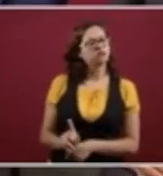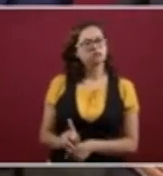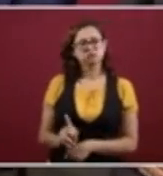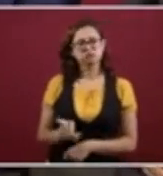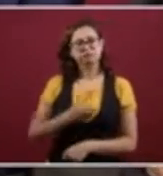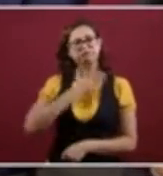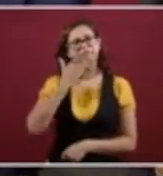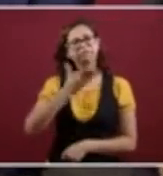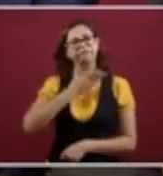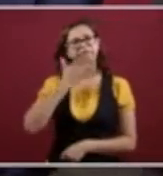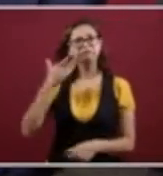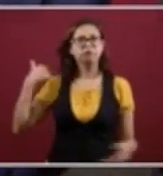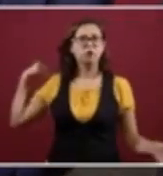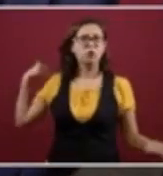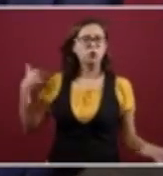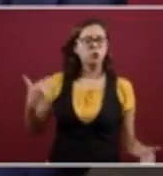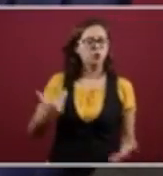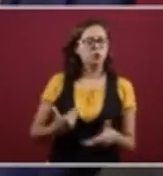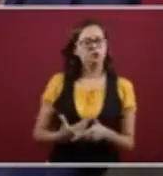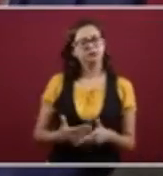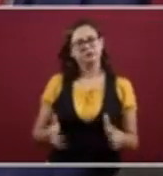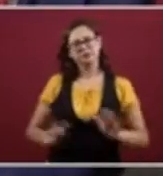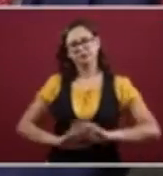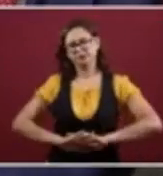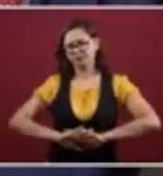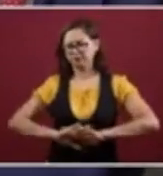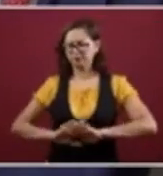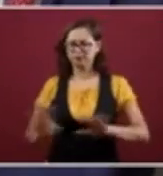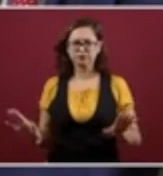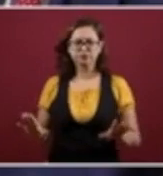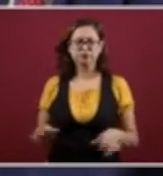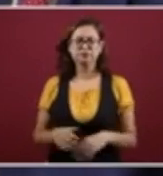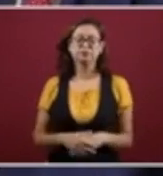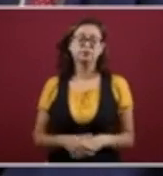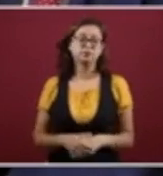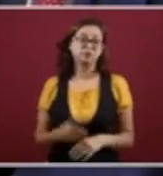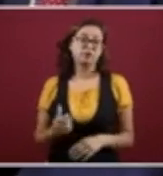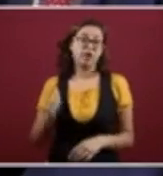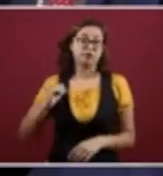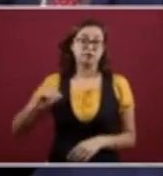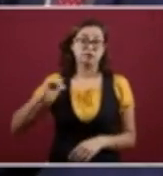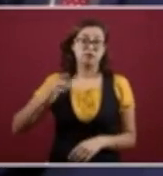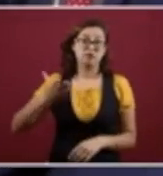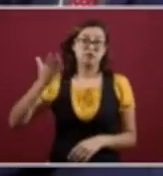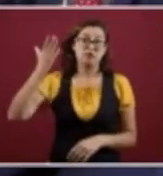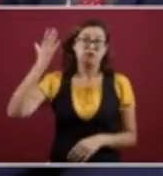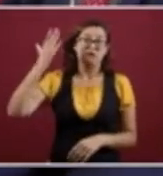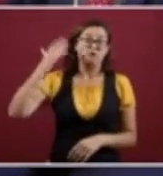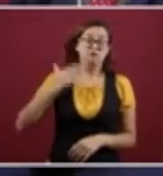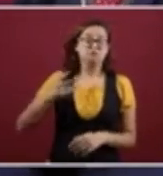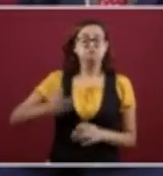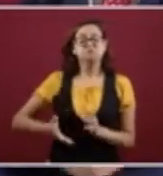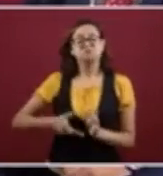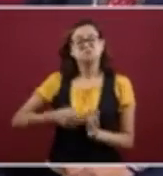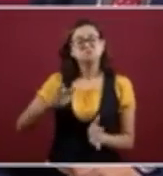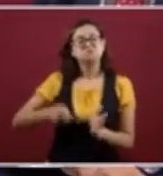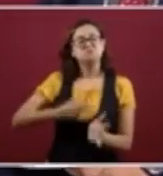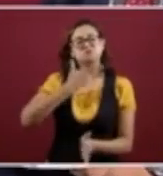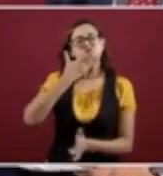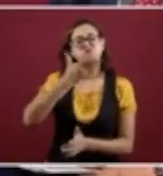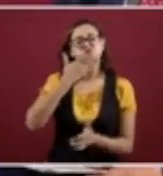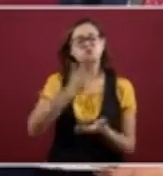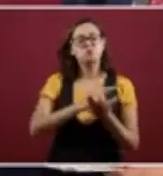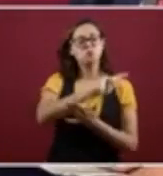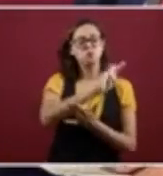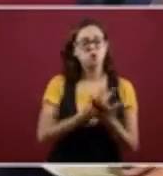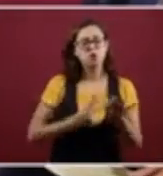antes, que se inventaban programas solo para cubrir